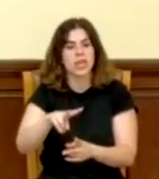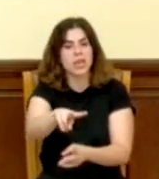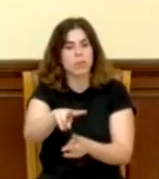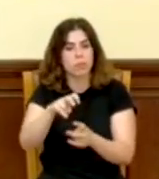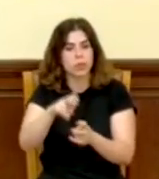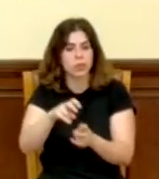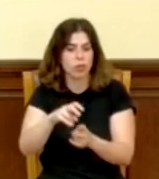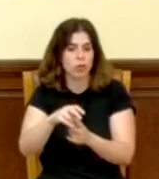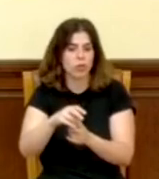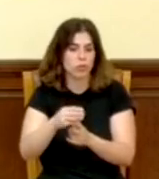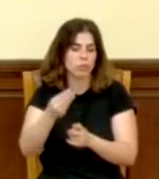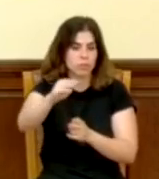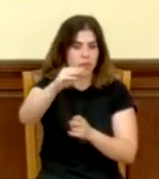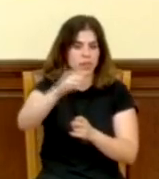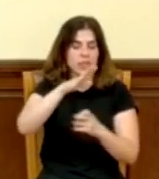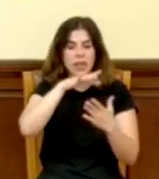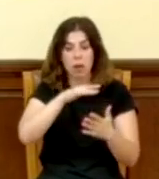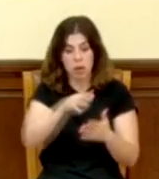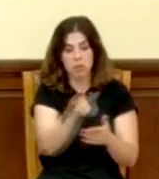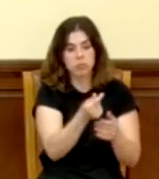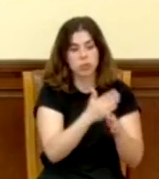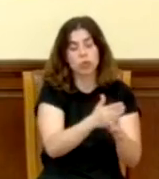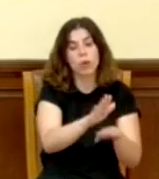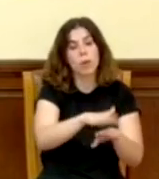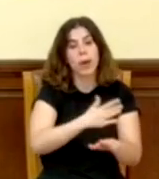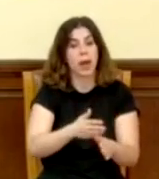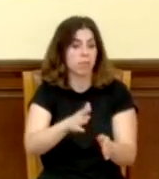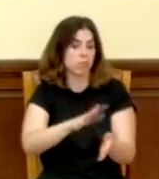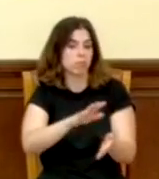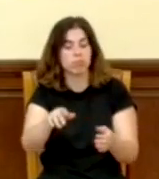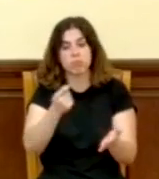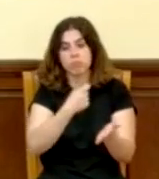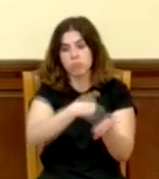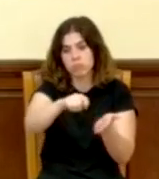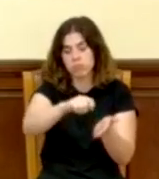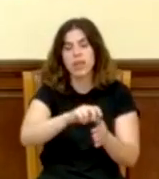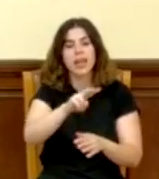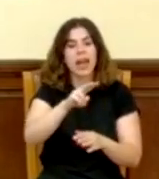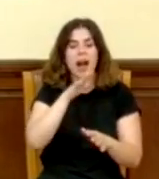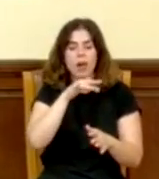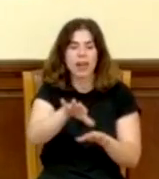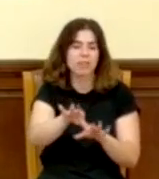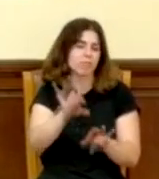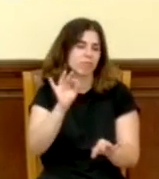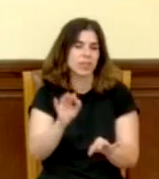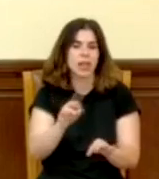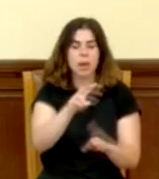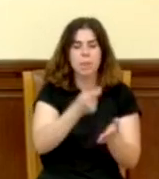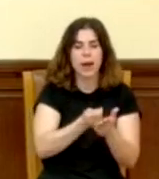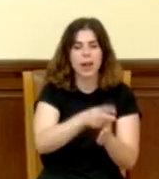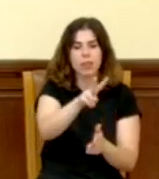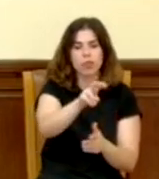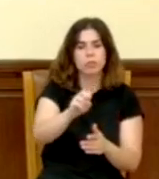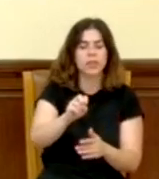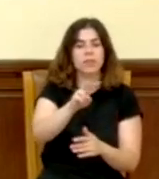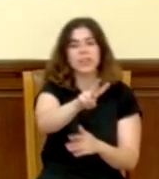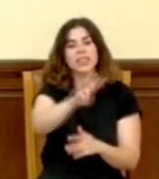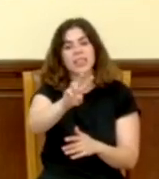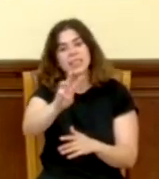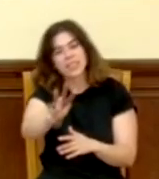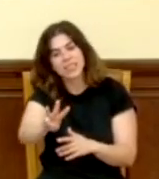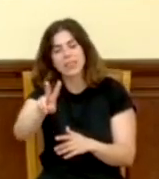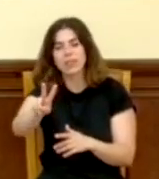existe tesorería para asumirlo, se ha decidido pagar en este año los dos, el 23 y el 24, completos y quitarnos